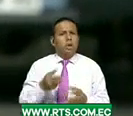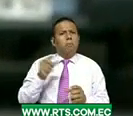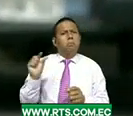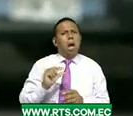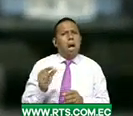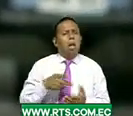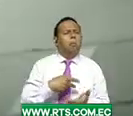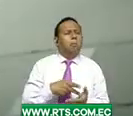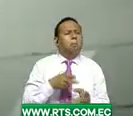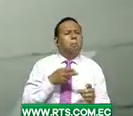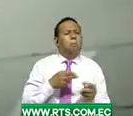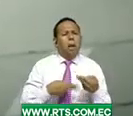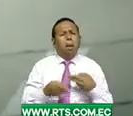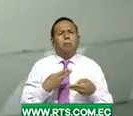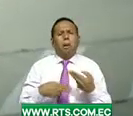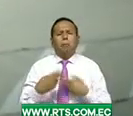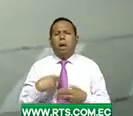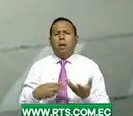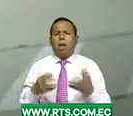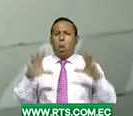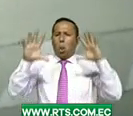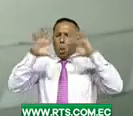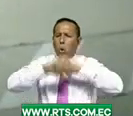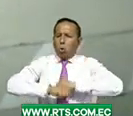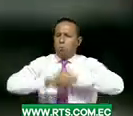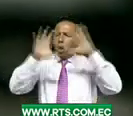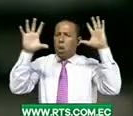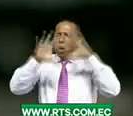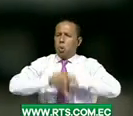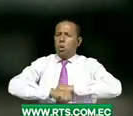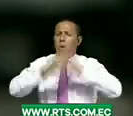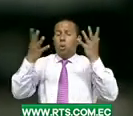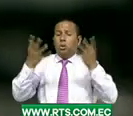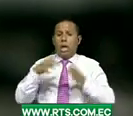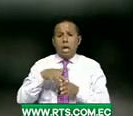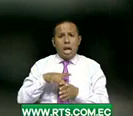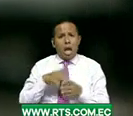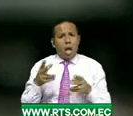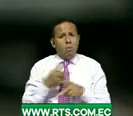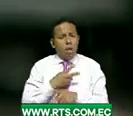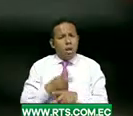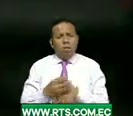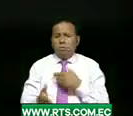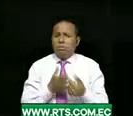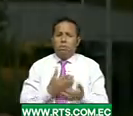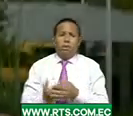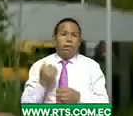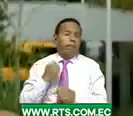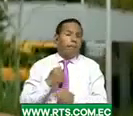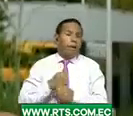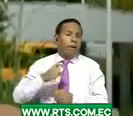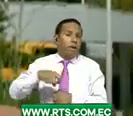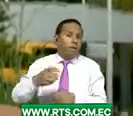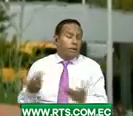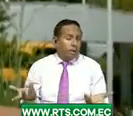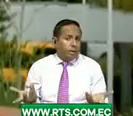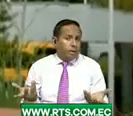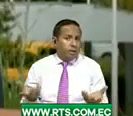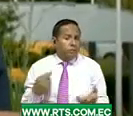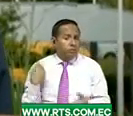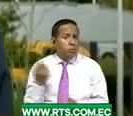privada. Por obligación trabajan las 24 horas, incluso poniendo en riesgo la vida de los empleados. Eso ha hecho de que